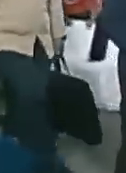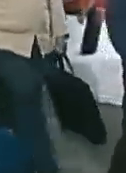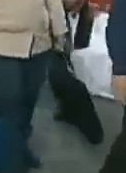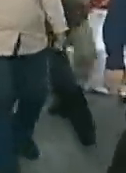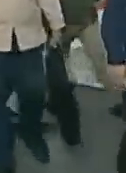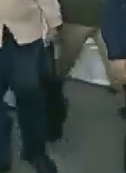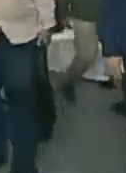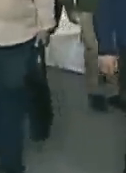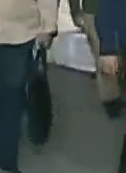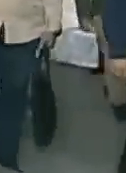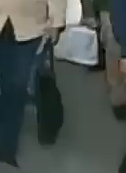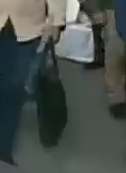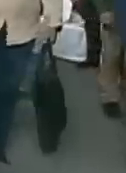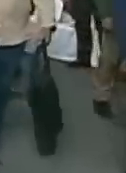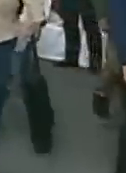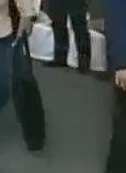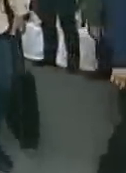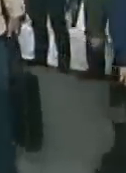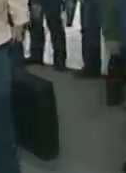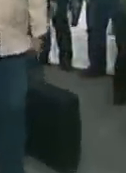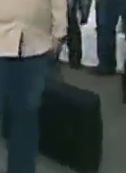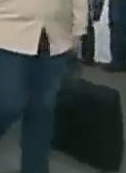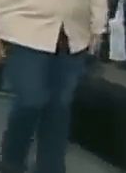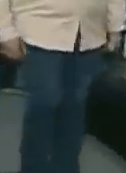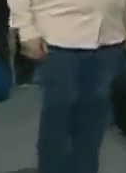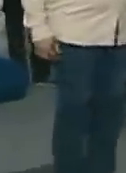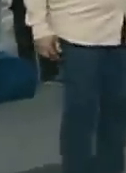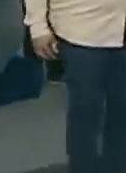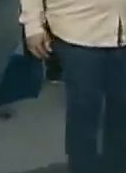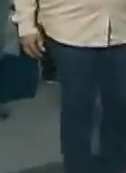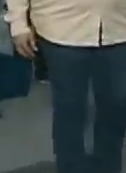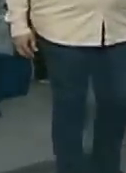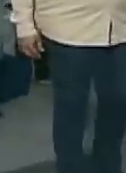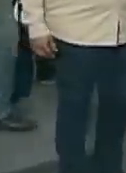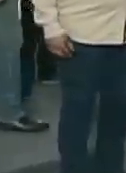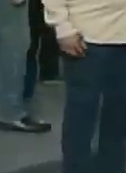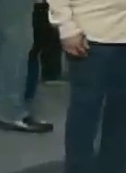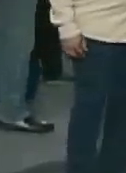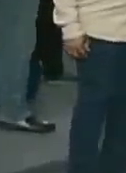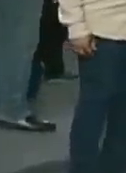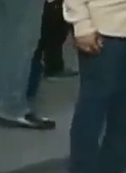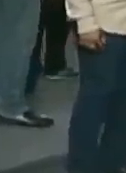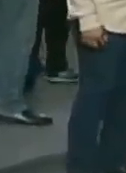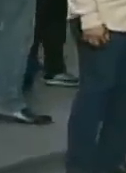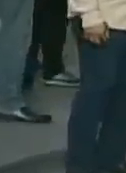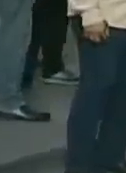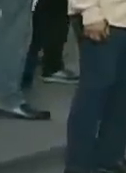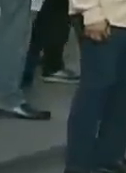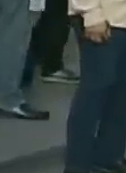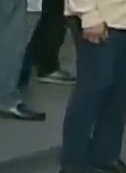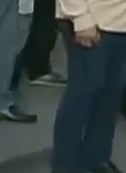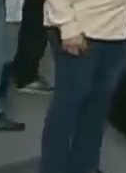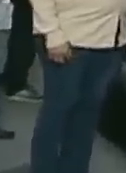350 familias un poco más de acuerdo al sexo que mantiene el pointer pobladores